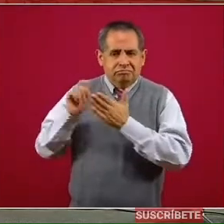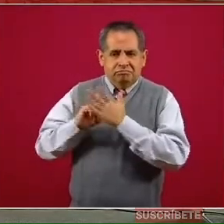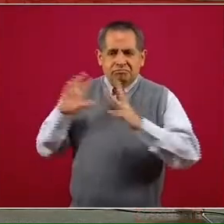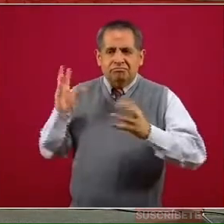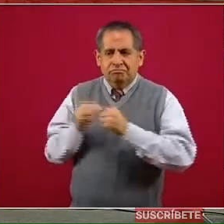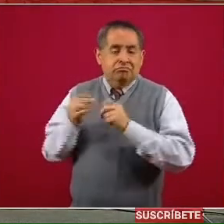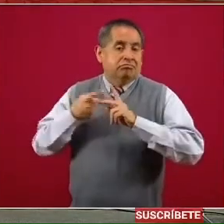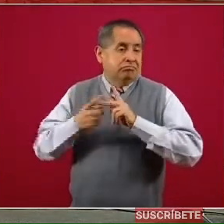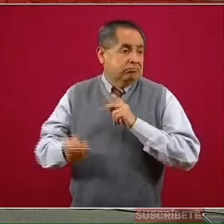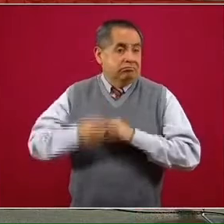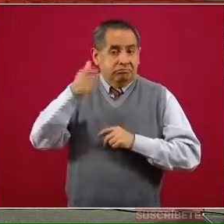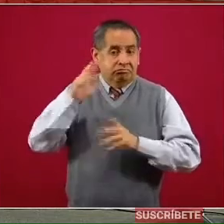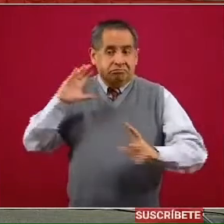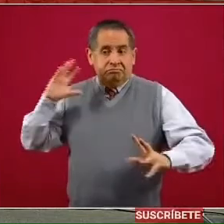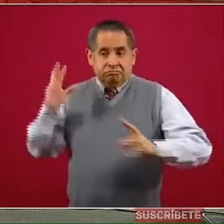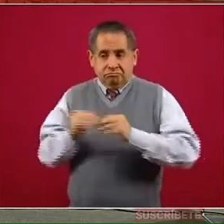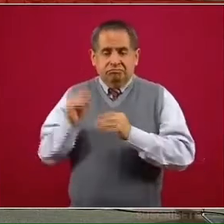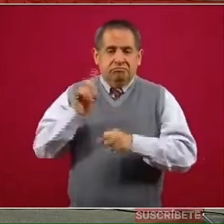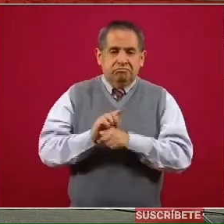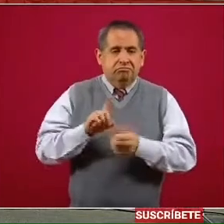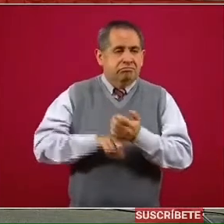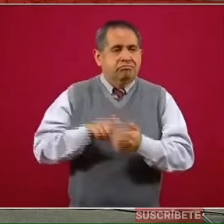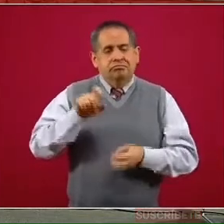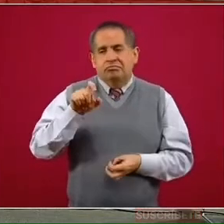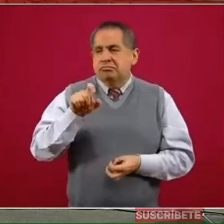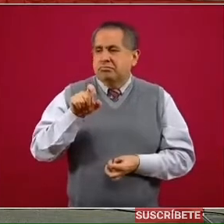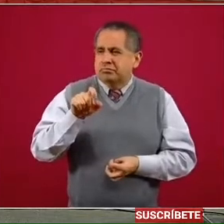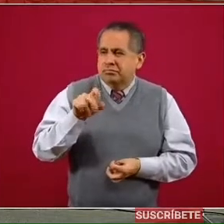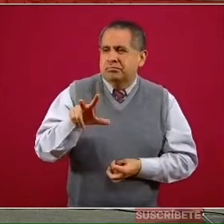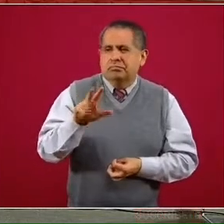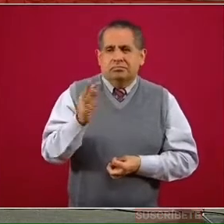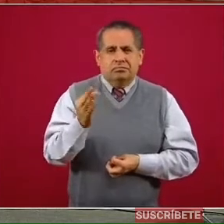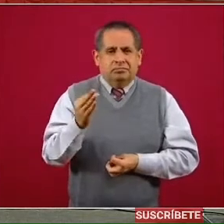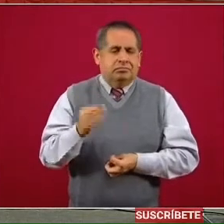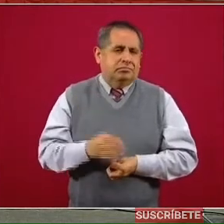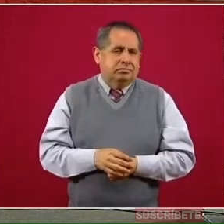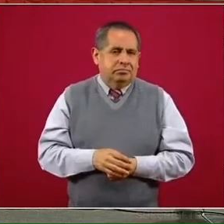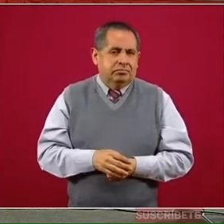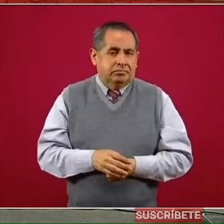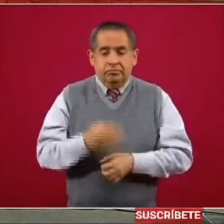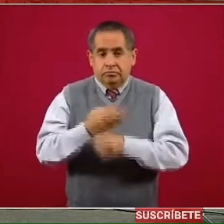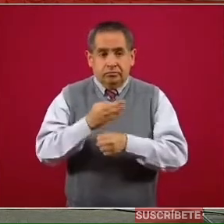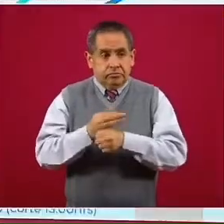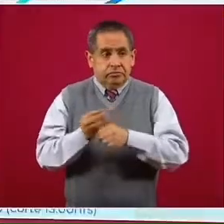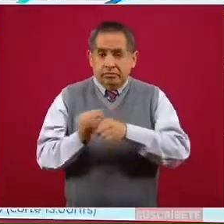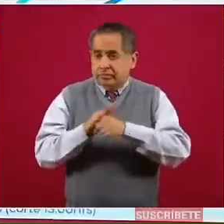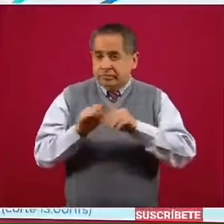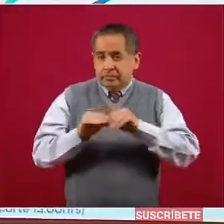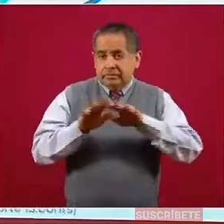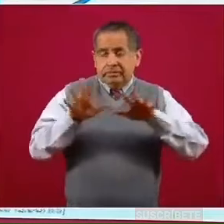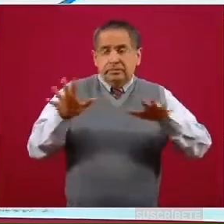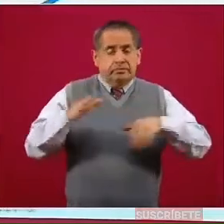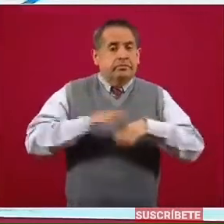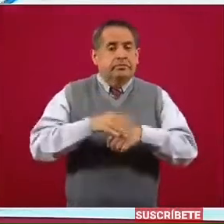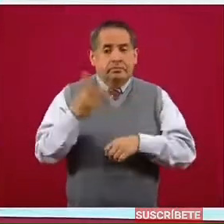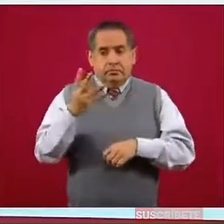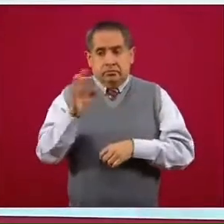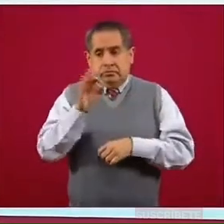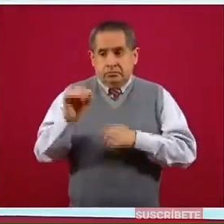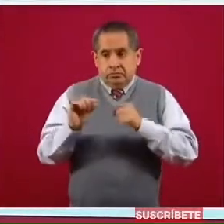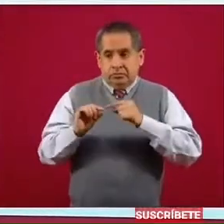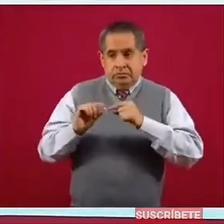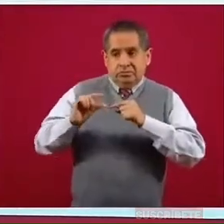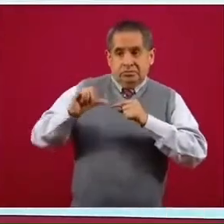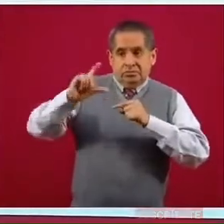meses, desde que empezamos la epidemia el 28 de febrero. Crece la epidemia en este momento a un 4%, recordar que